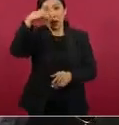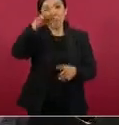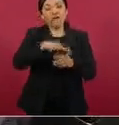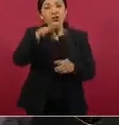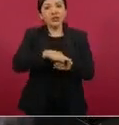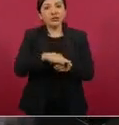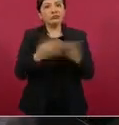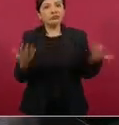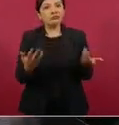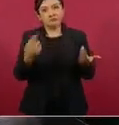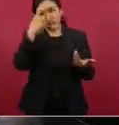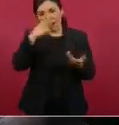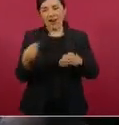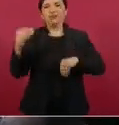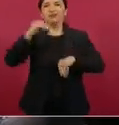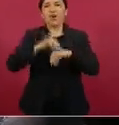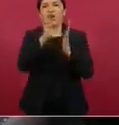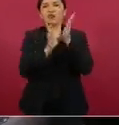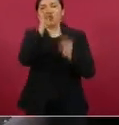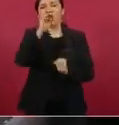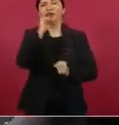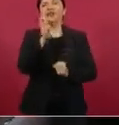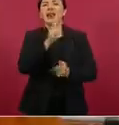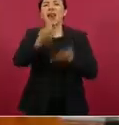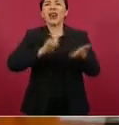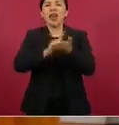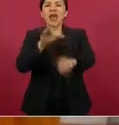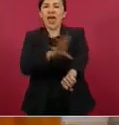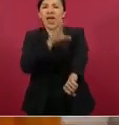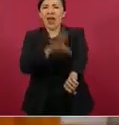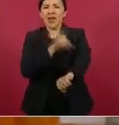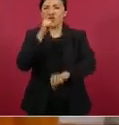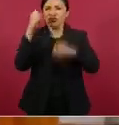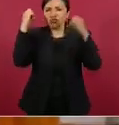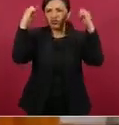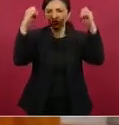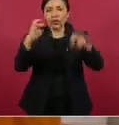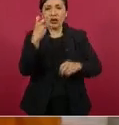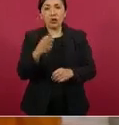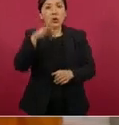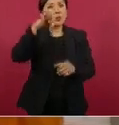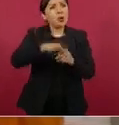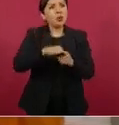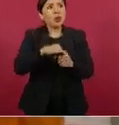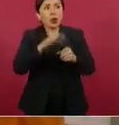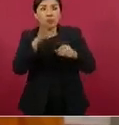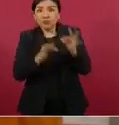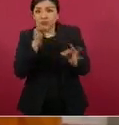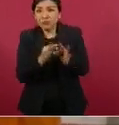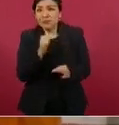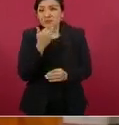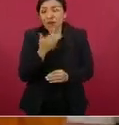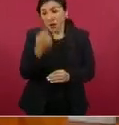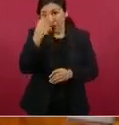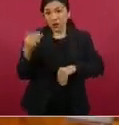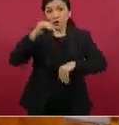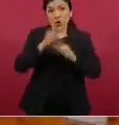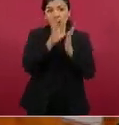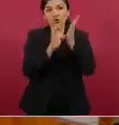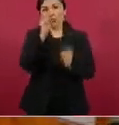votación de la inconstitucionalidad de la ley eléctrica, si bien pues no se lograron los votos suficientes para declararla